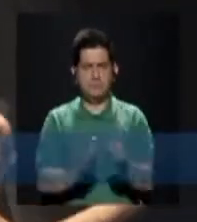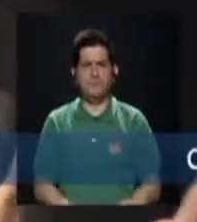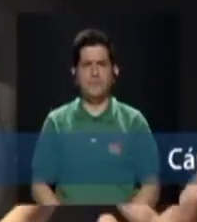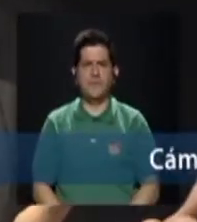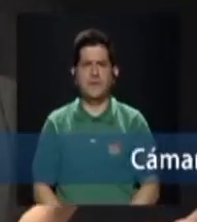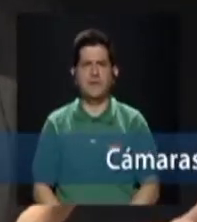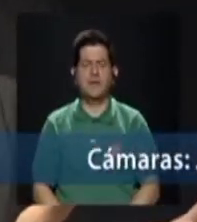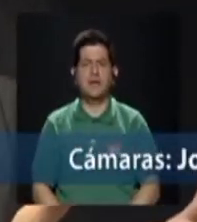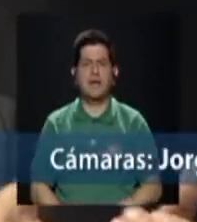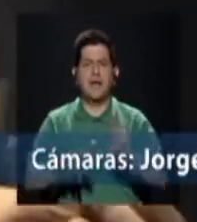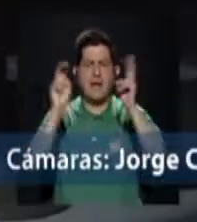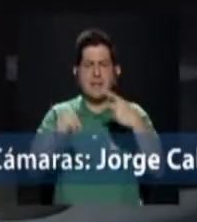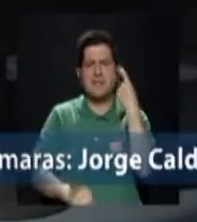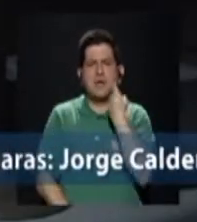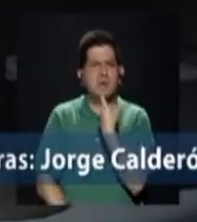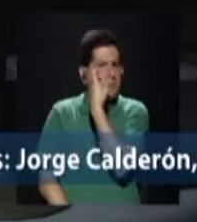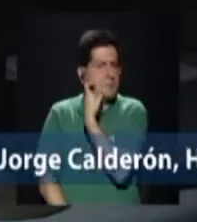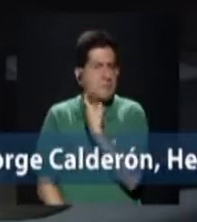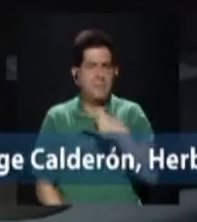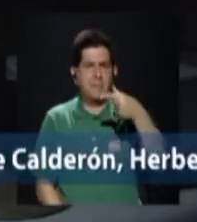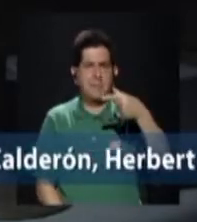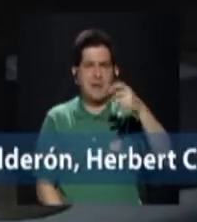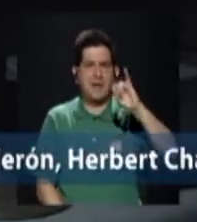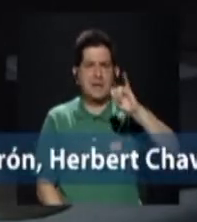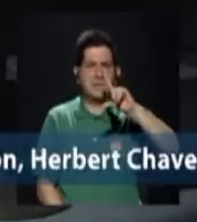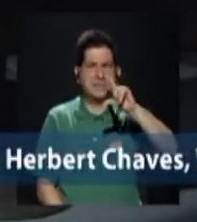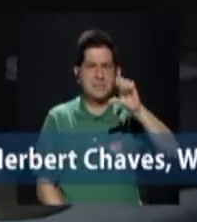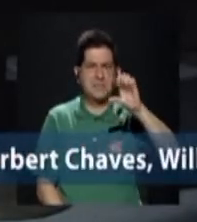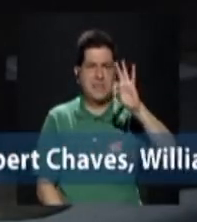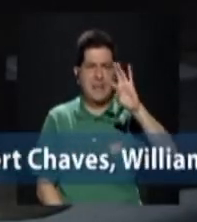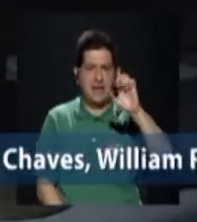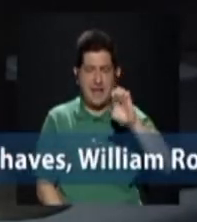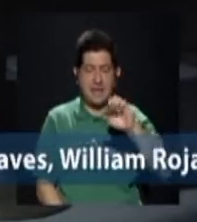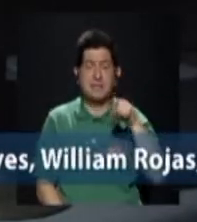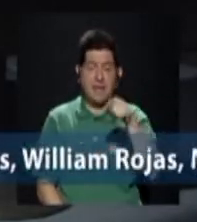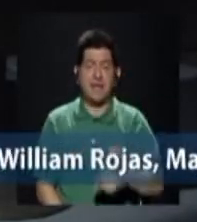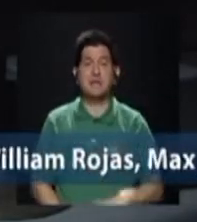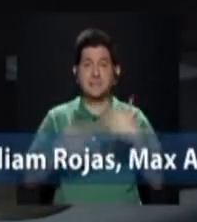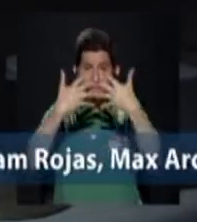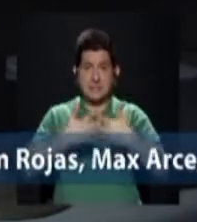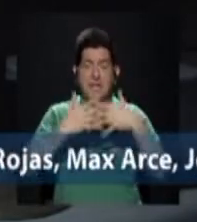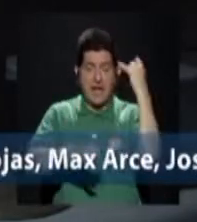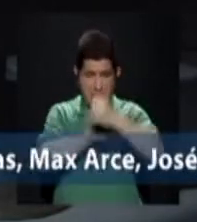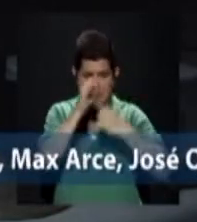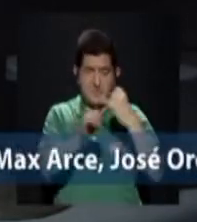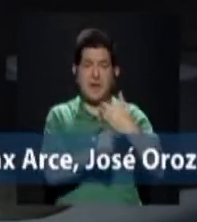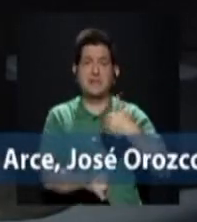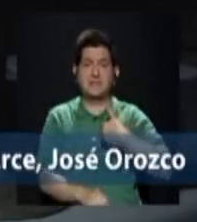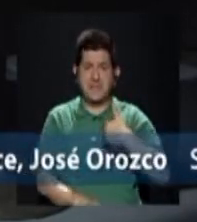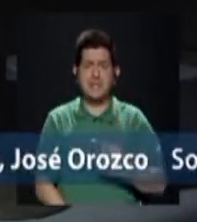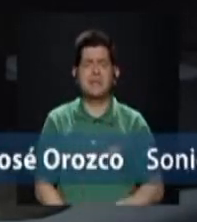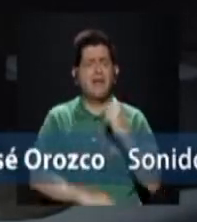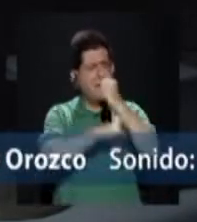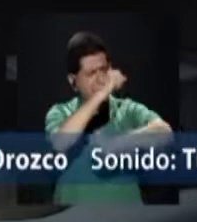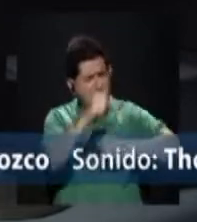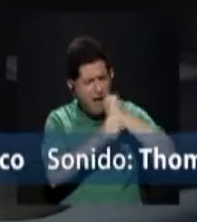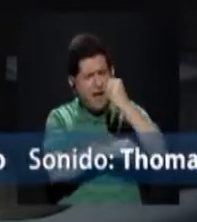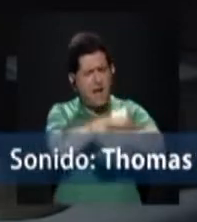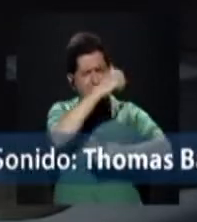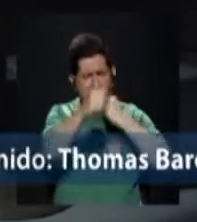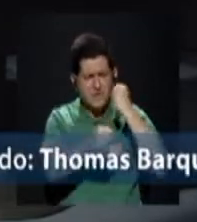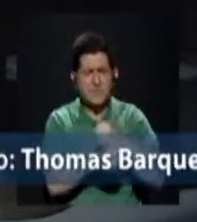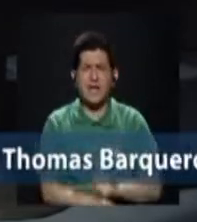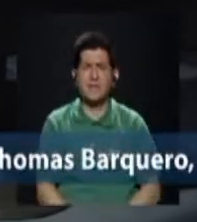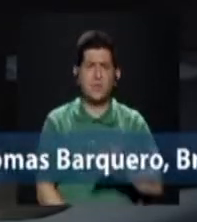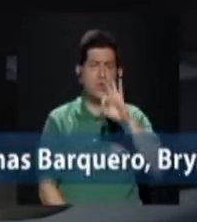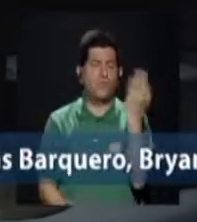las navajillas Gillette, que ahí se posicionó esa empresa que es internacional, pero por su nombre, porque tiene décadas de funcionar como Gillette. No hay